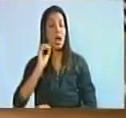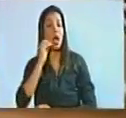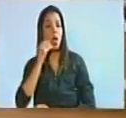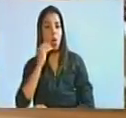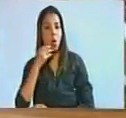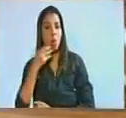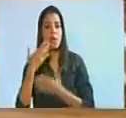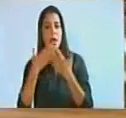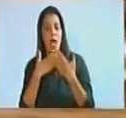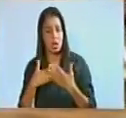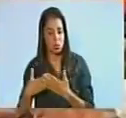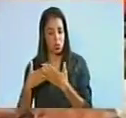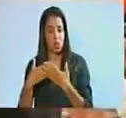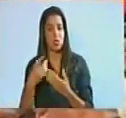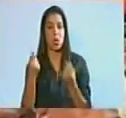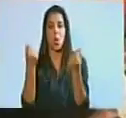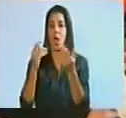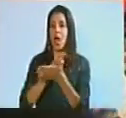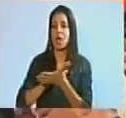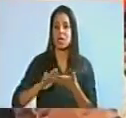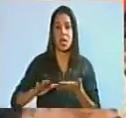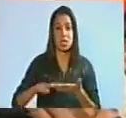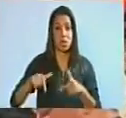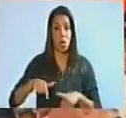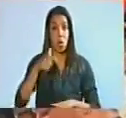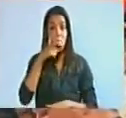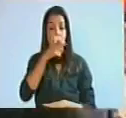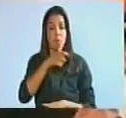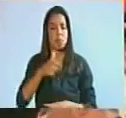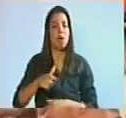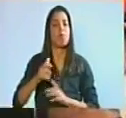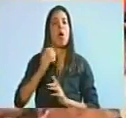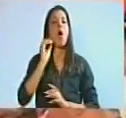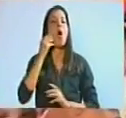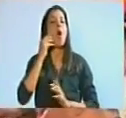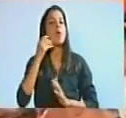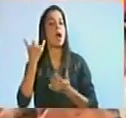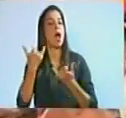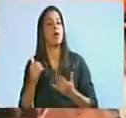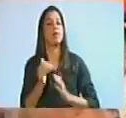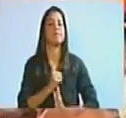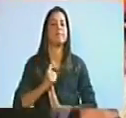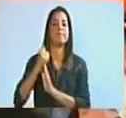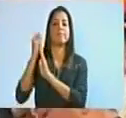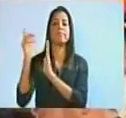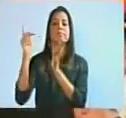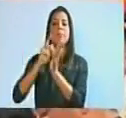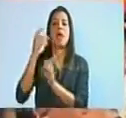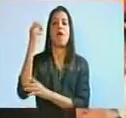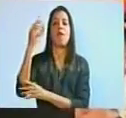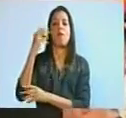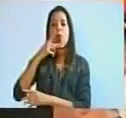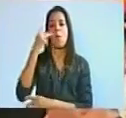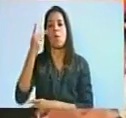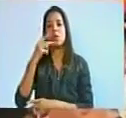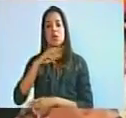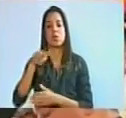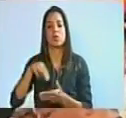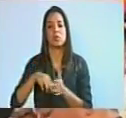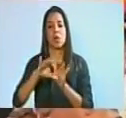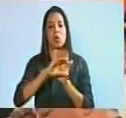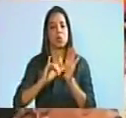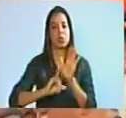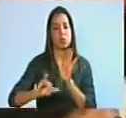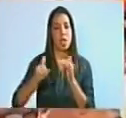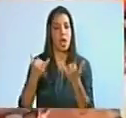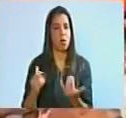educación gratuita y de calidad, que esta juventud hoy es vocera popular en el principal foro político nacional que es la Asamblea Nacional